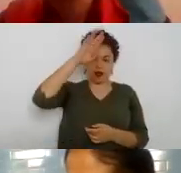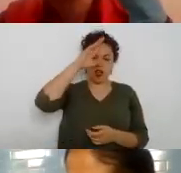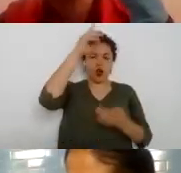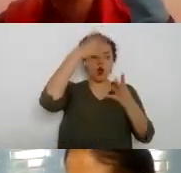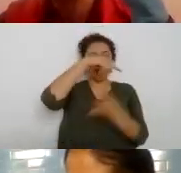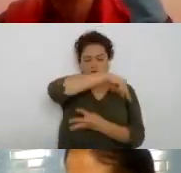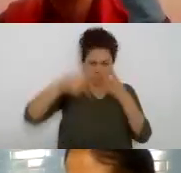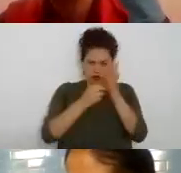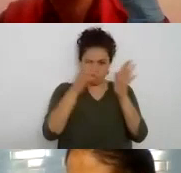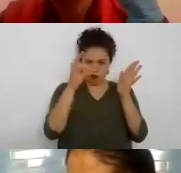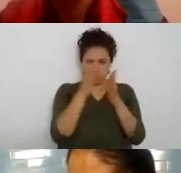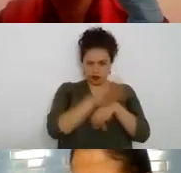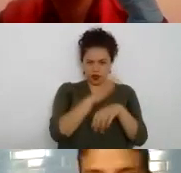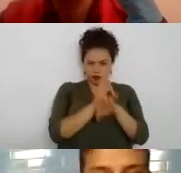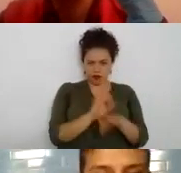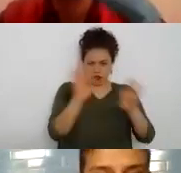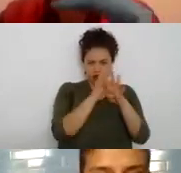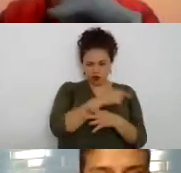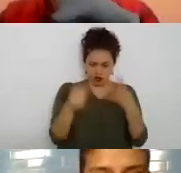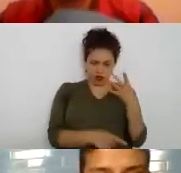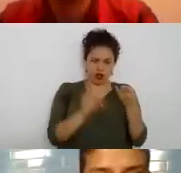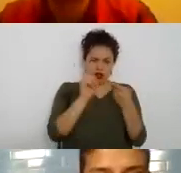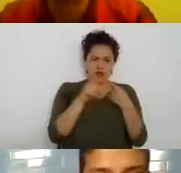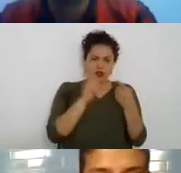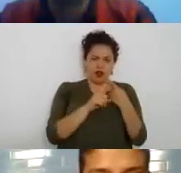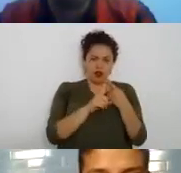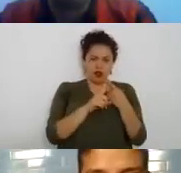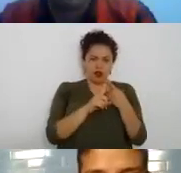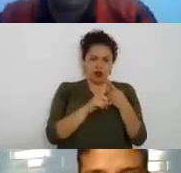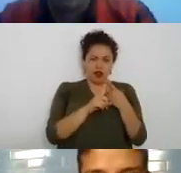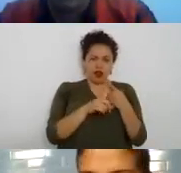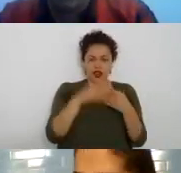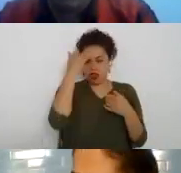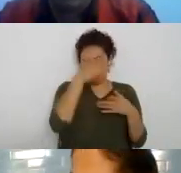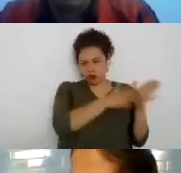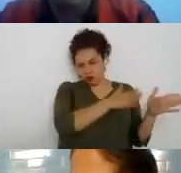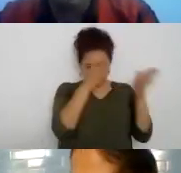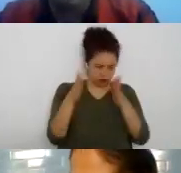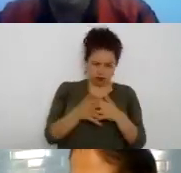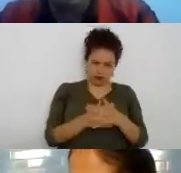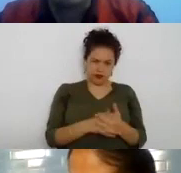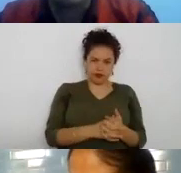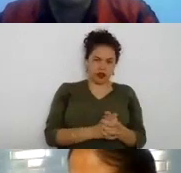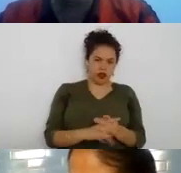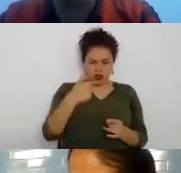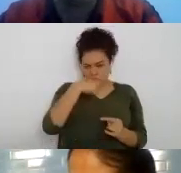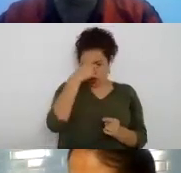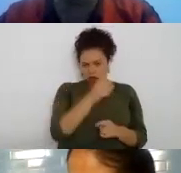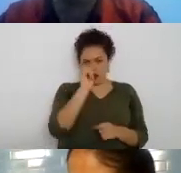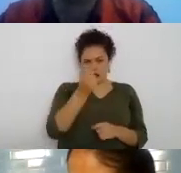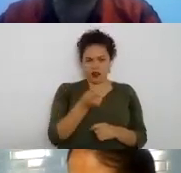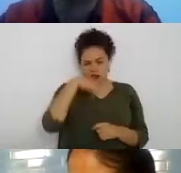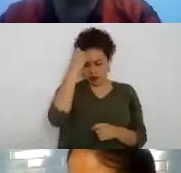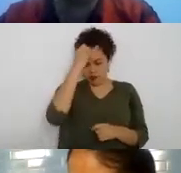puntos principalmente. La primera de ellas es la extensión. ¿A qué me refiero con extensión o qué se imaginan que